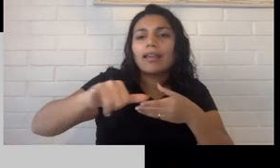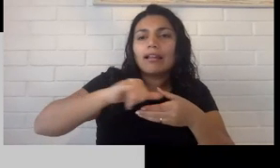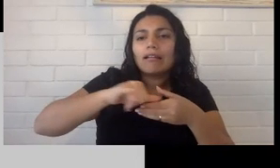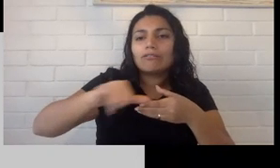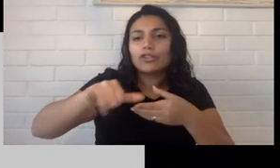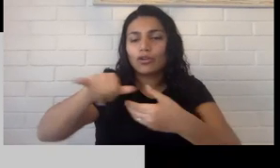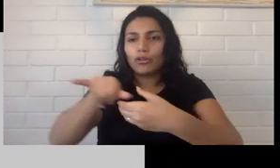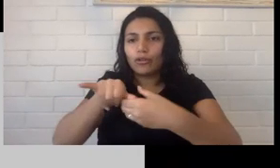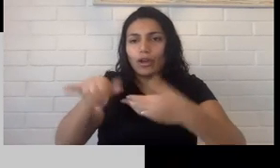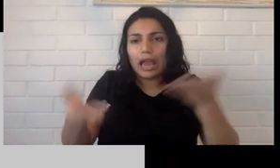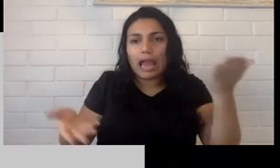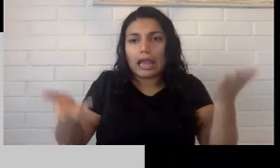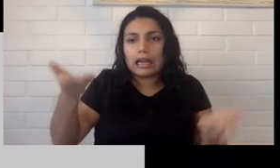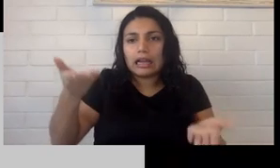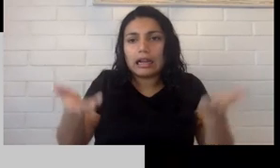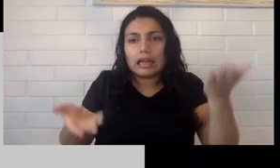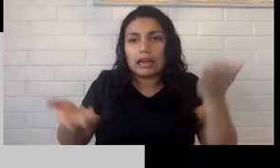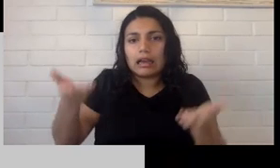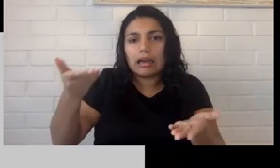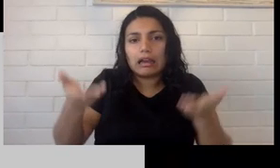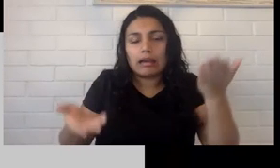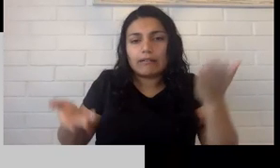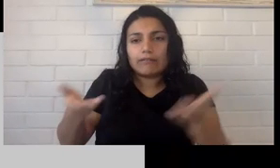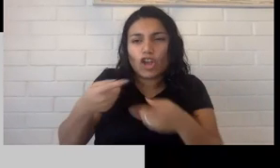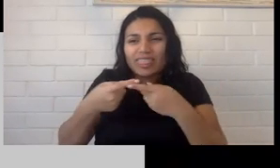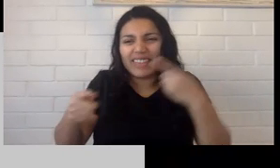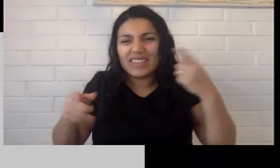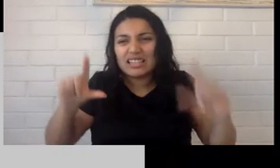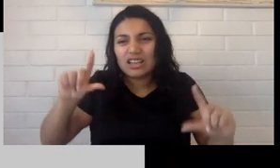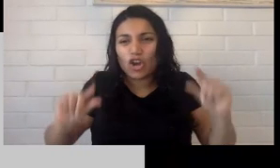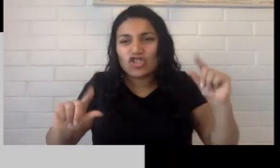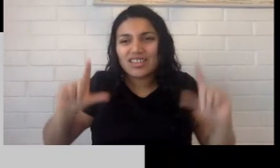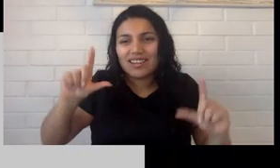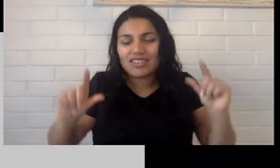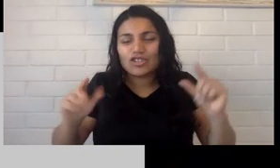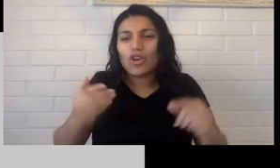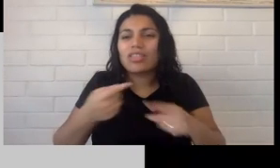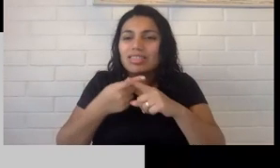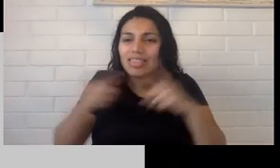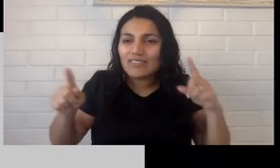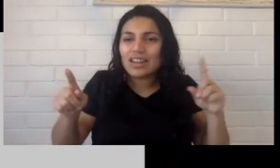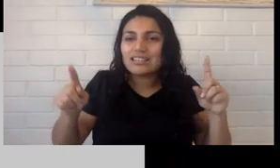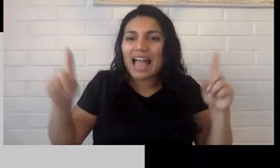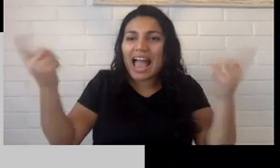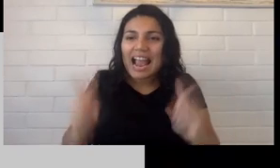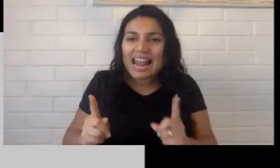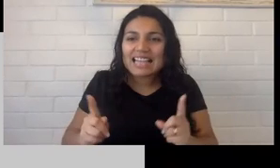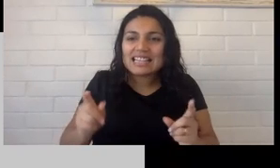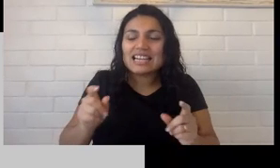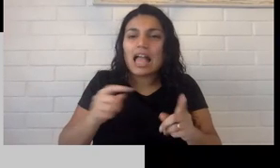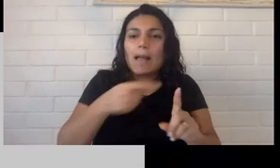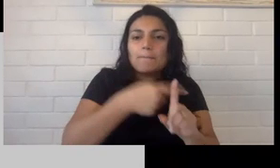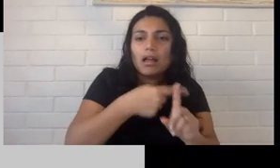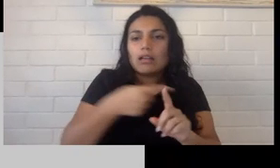balance entre la diferencia de concentración y la diferencia, en este caso,